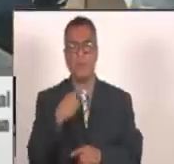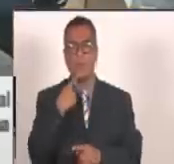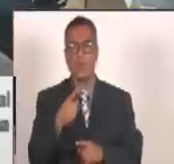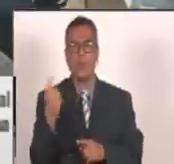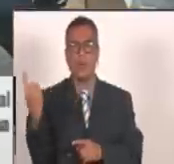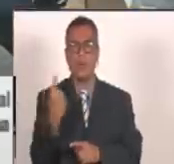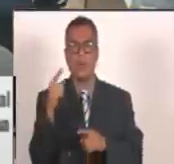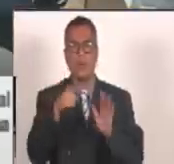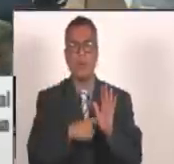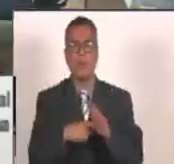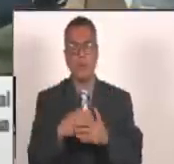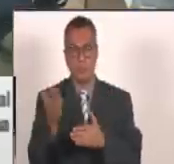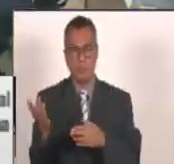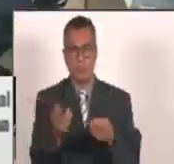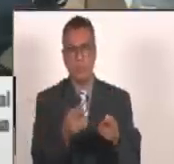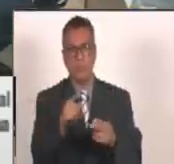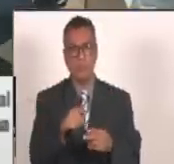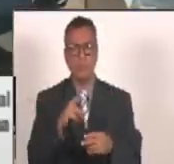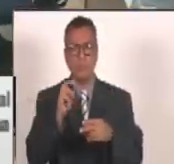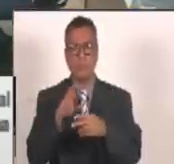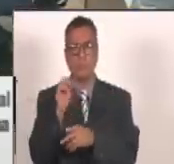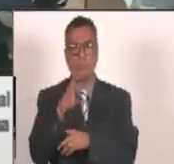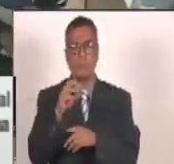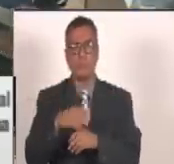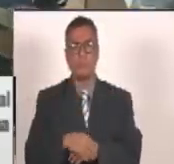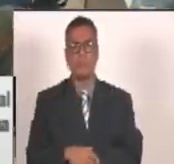Solicita la tribuna de oradores, se le concede.